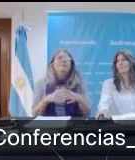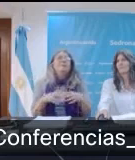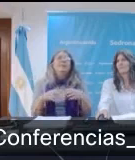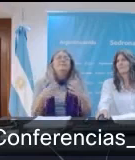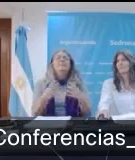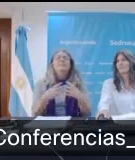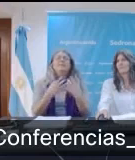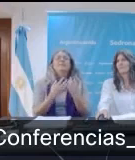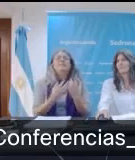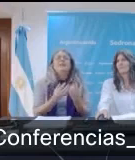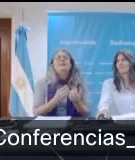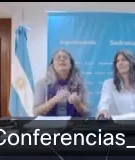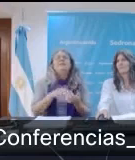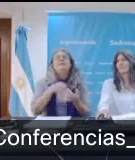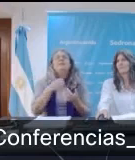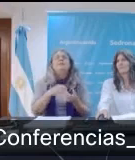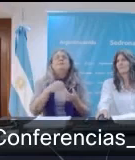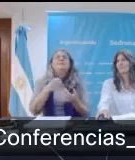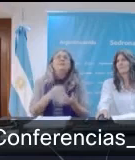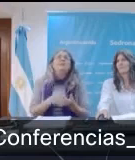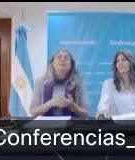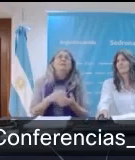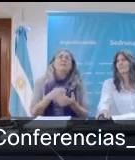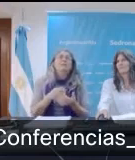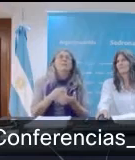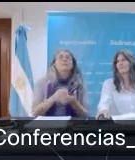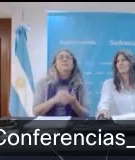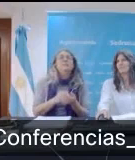la puerta de acceso, de entrada, y luego se